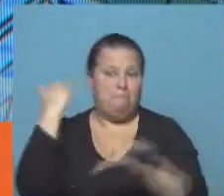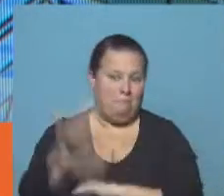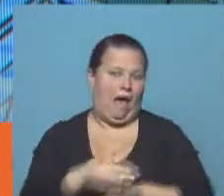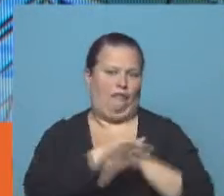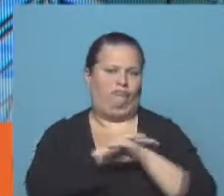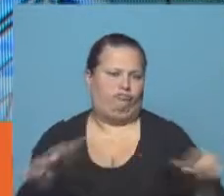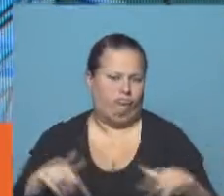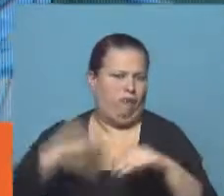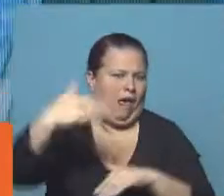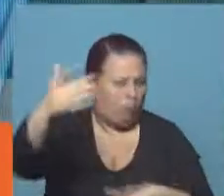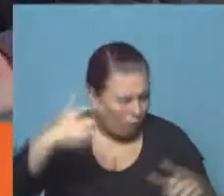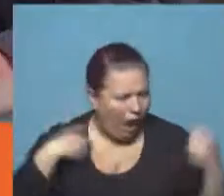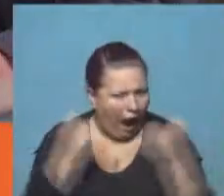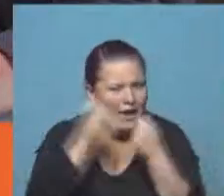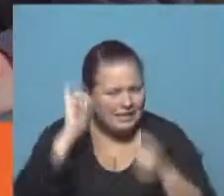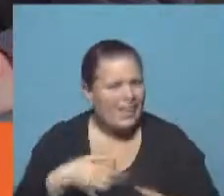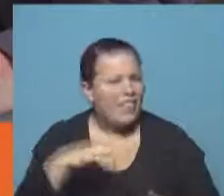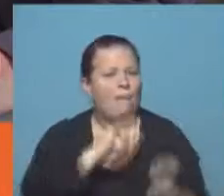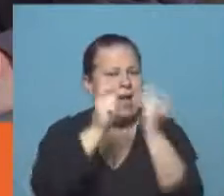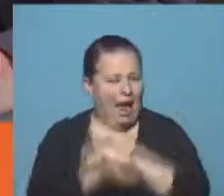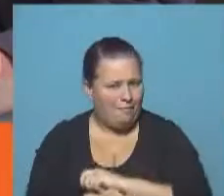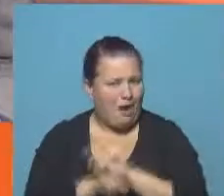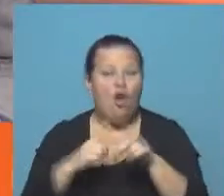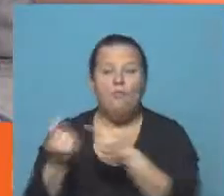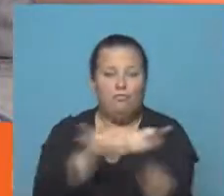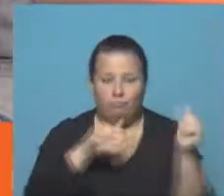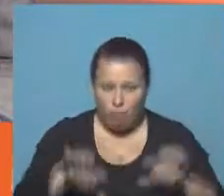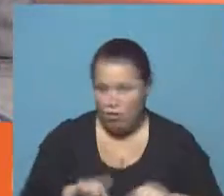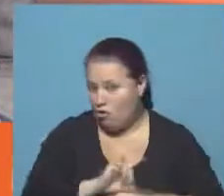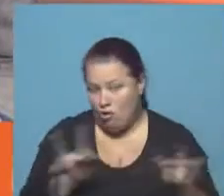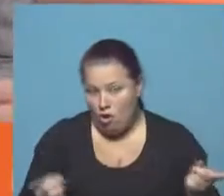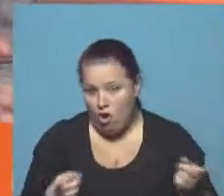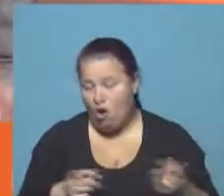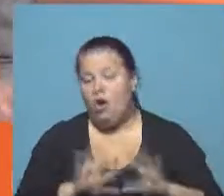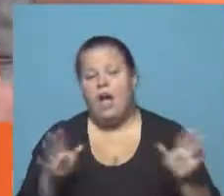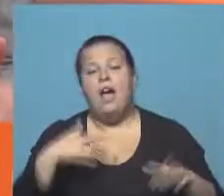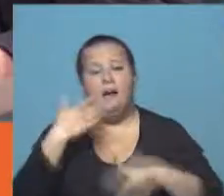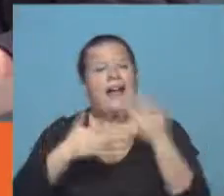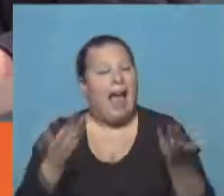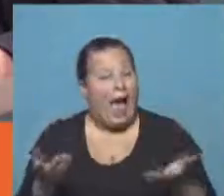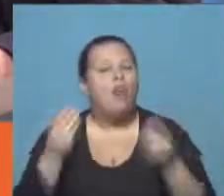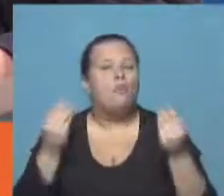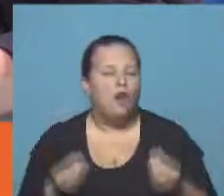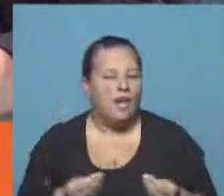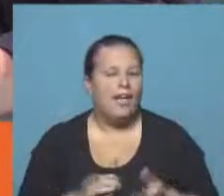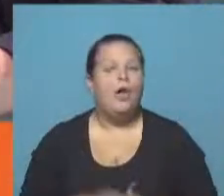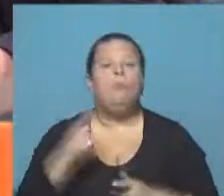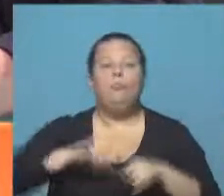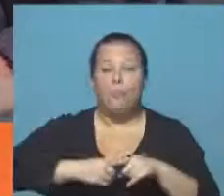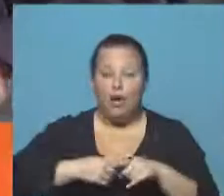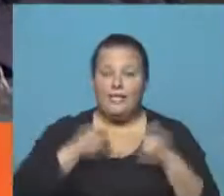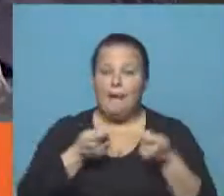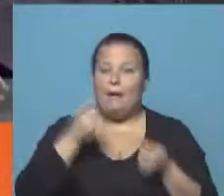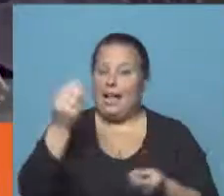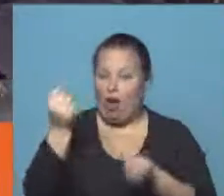estancamiento de acá en adelante, estamos todos de acuerdo. Había Promover que el corregir consumo, como cuestiones. decís vos, no funcionó. No, La inflación ahora, siguió creciendo. Claro, ¿por qué? Eso por Porque un a la lado. política de estímulo